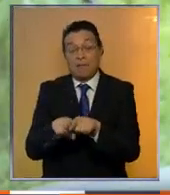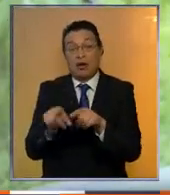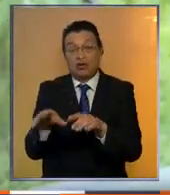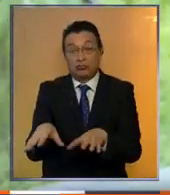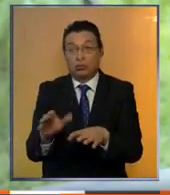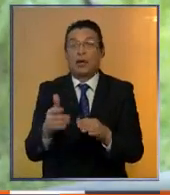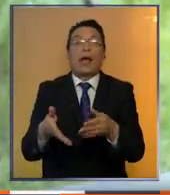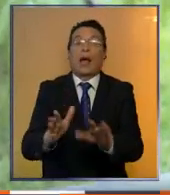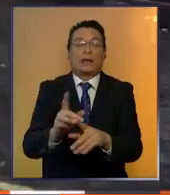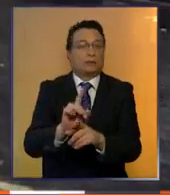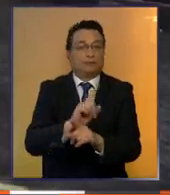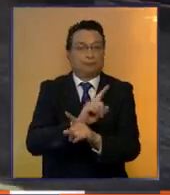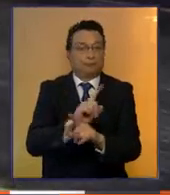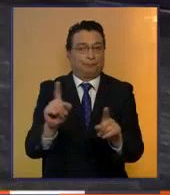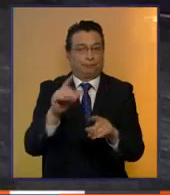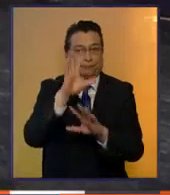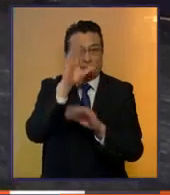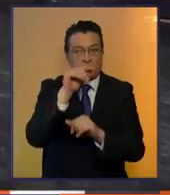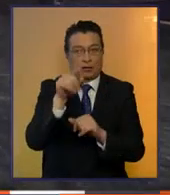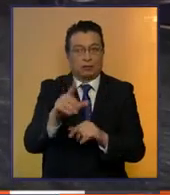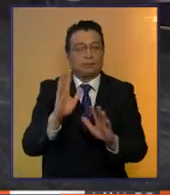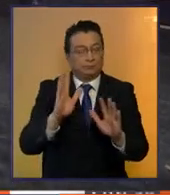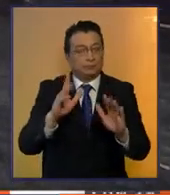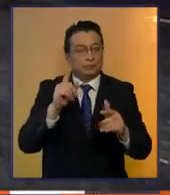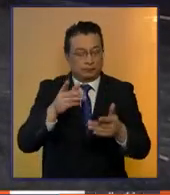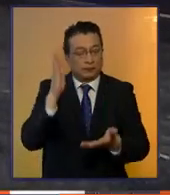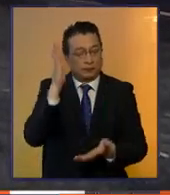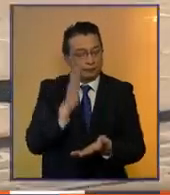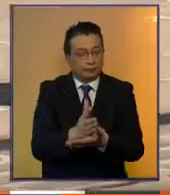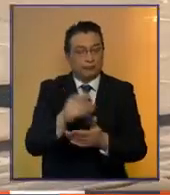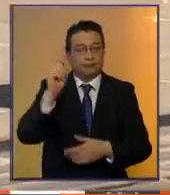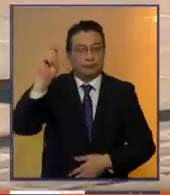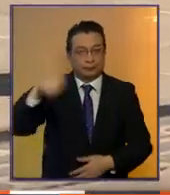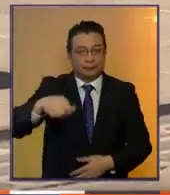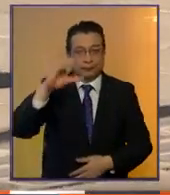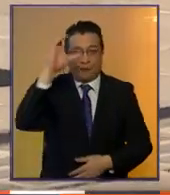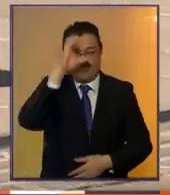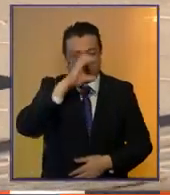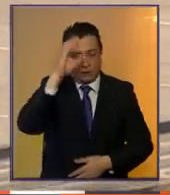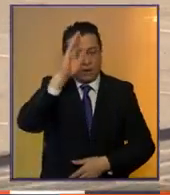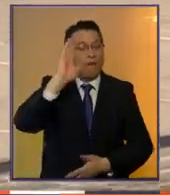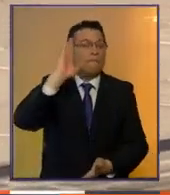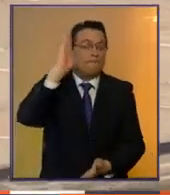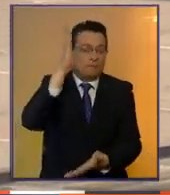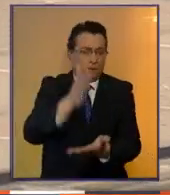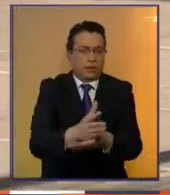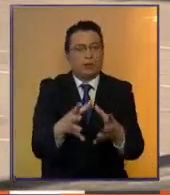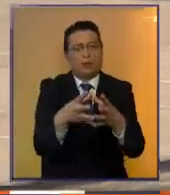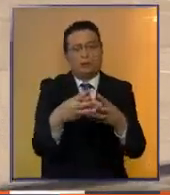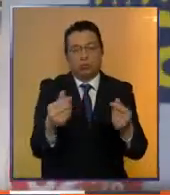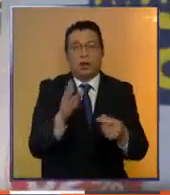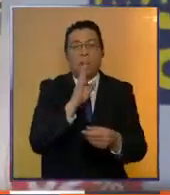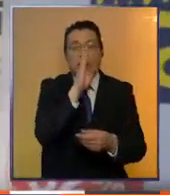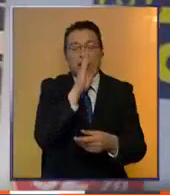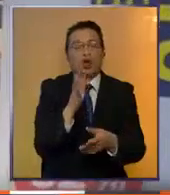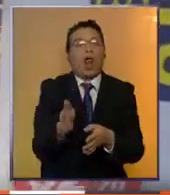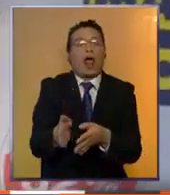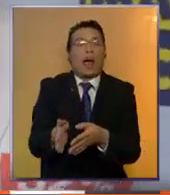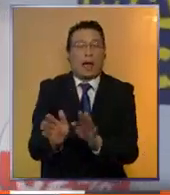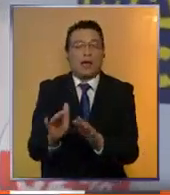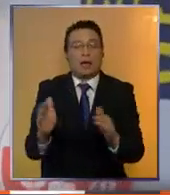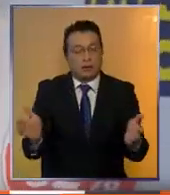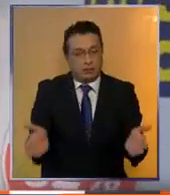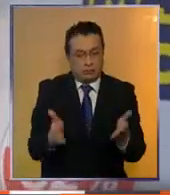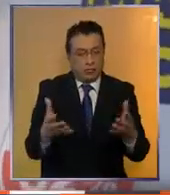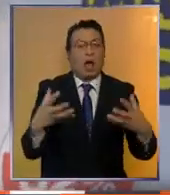salir a la calle a la espera que se lleva a la práctica este fallo que busca de una vez por todas eliminar a los perros callejeros y fomentar la